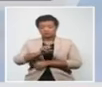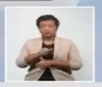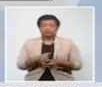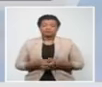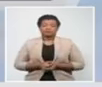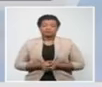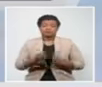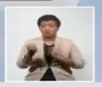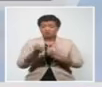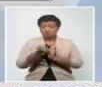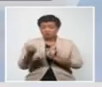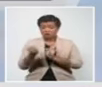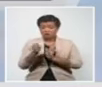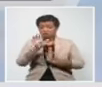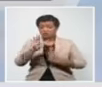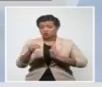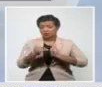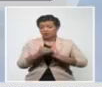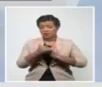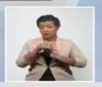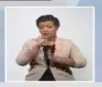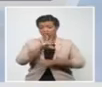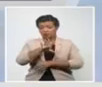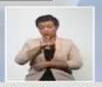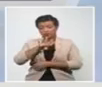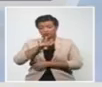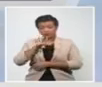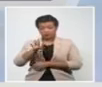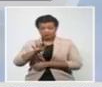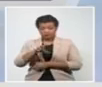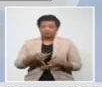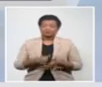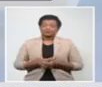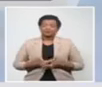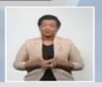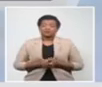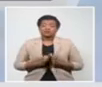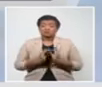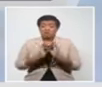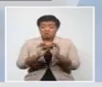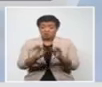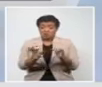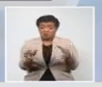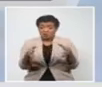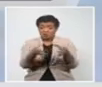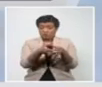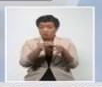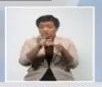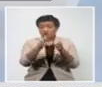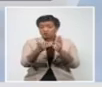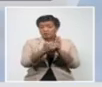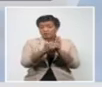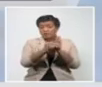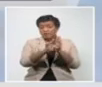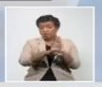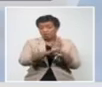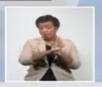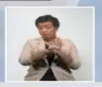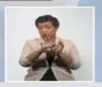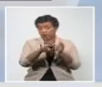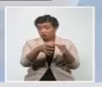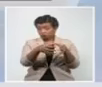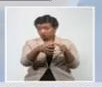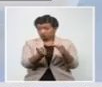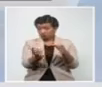confirmados 5.544. De estos 5.544 pacientes